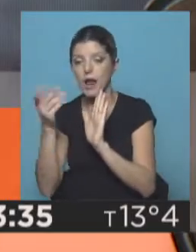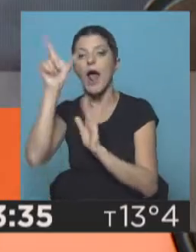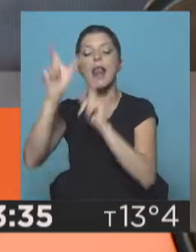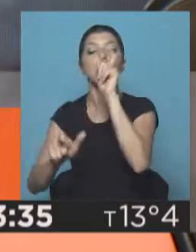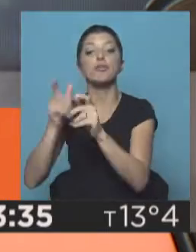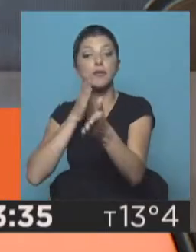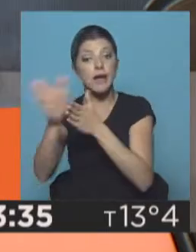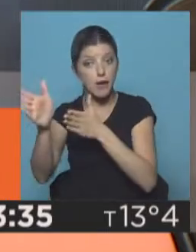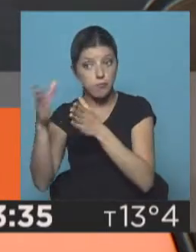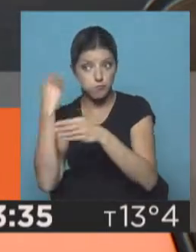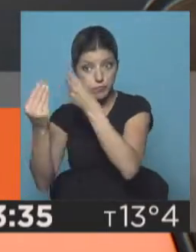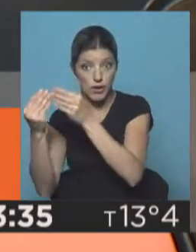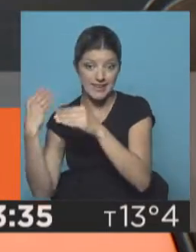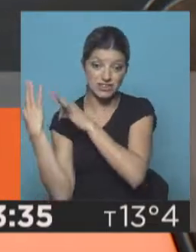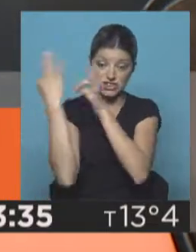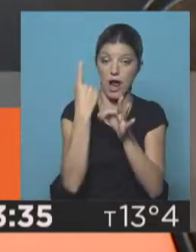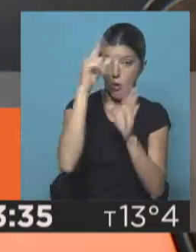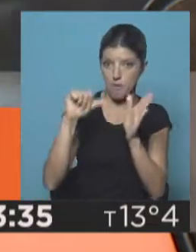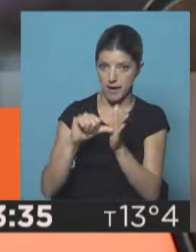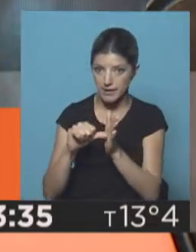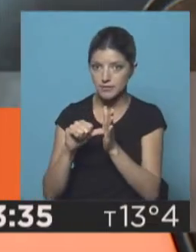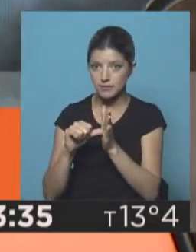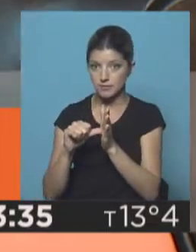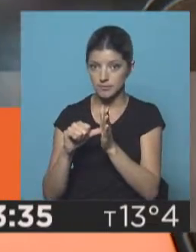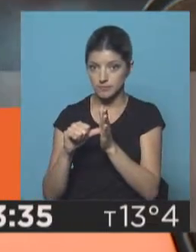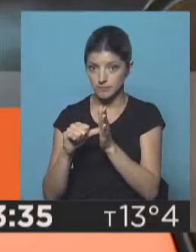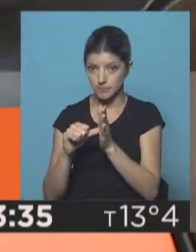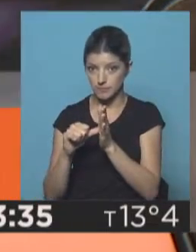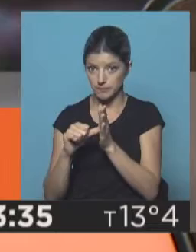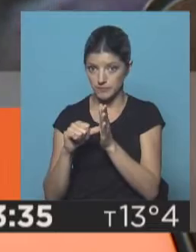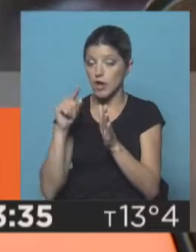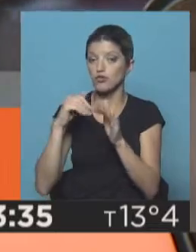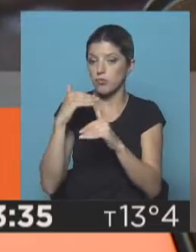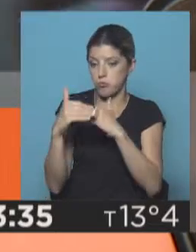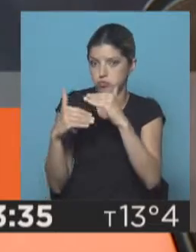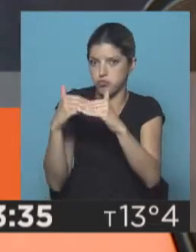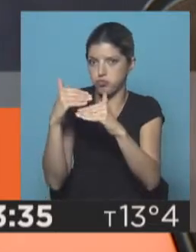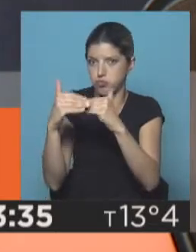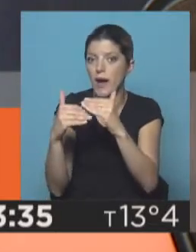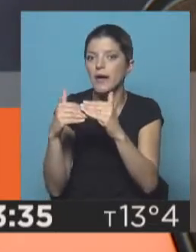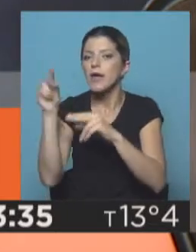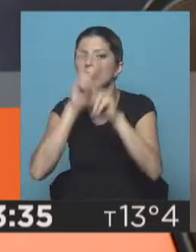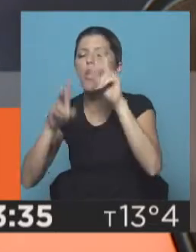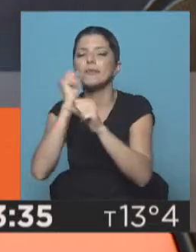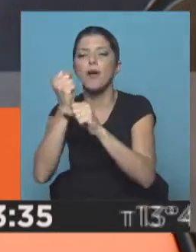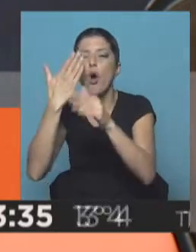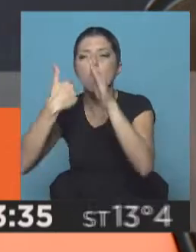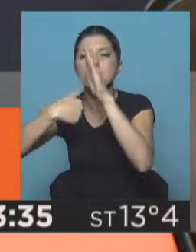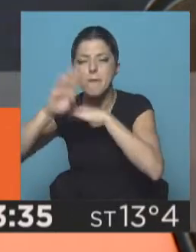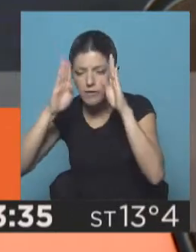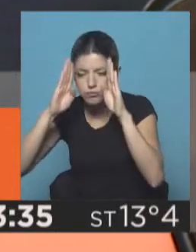visto todos, roles que normalmente toman gente de la propia sociedad, que a su vez se van hacia trabajos más complejos, menos